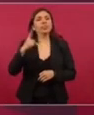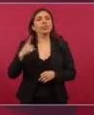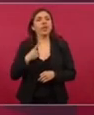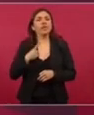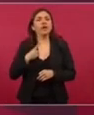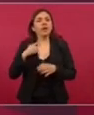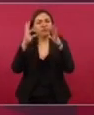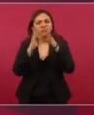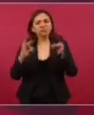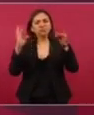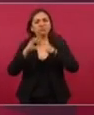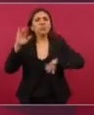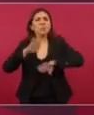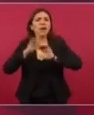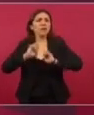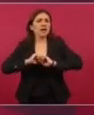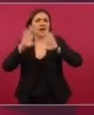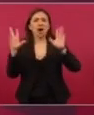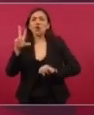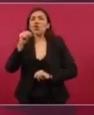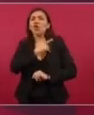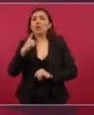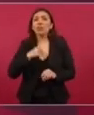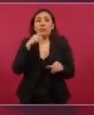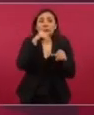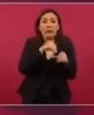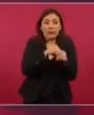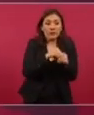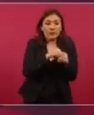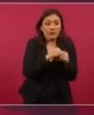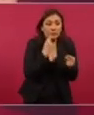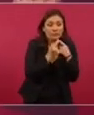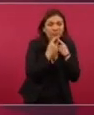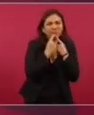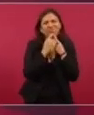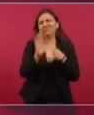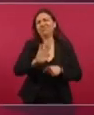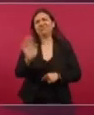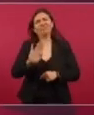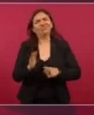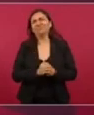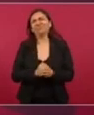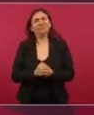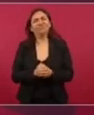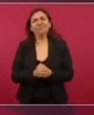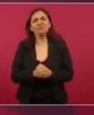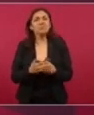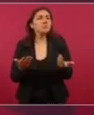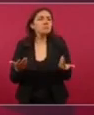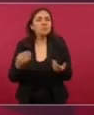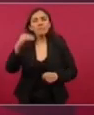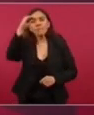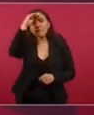en claro, no ocultar nada. Pensemos en dos cosas.